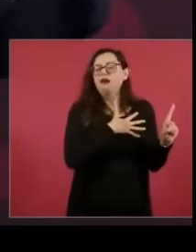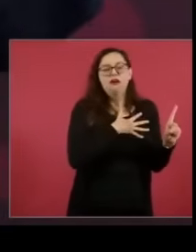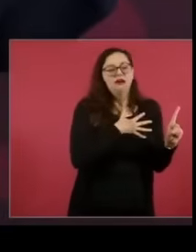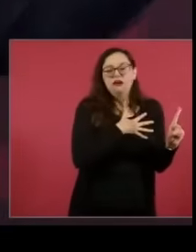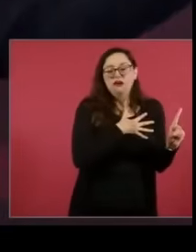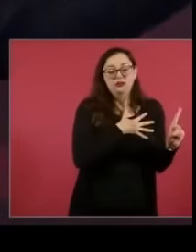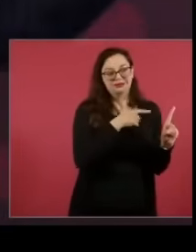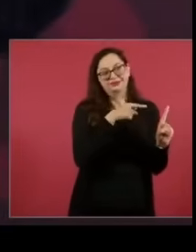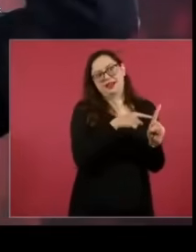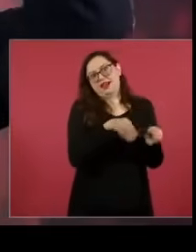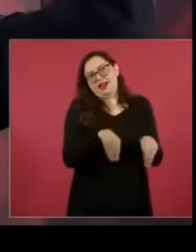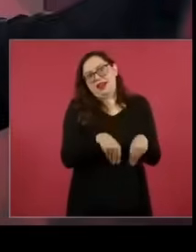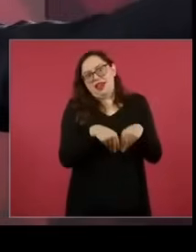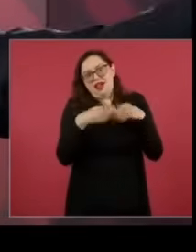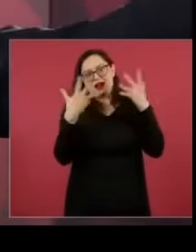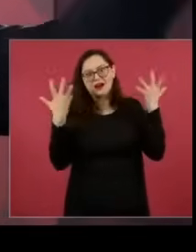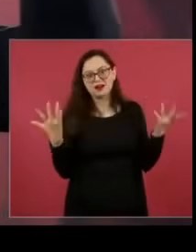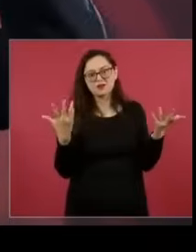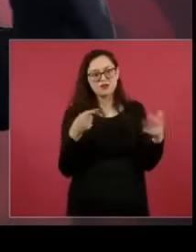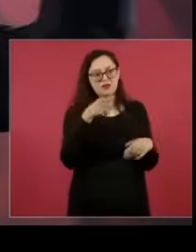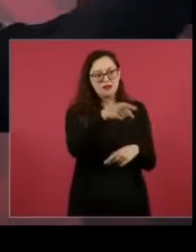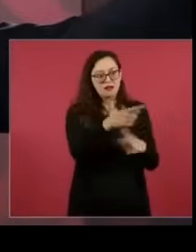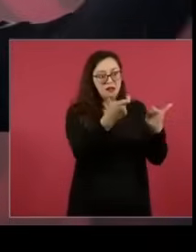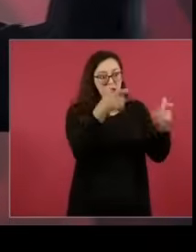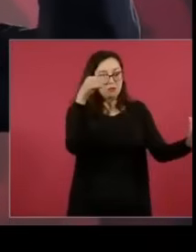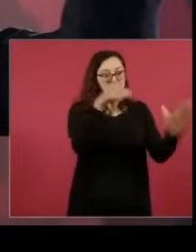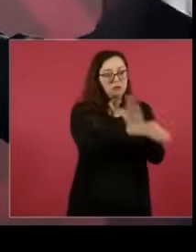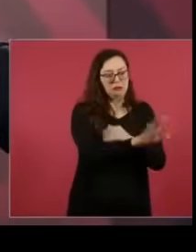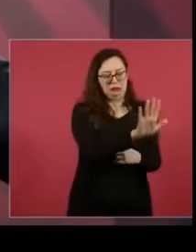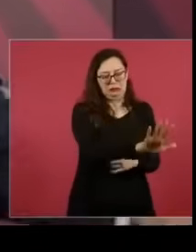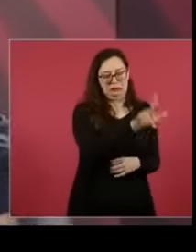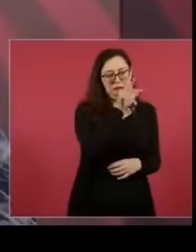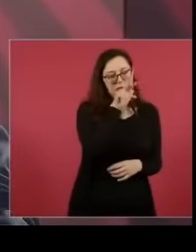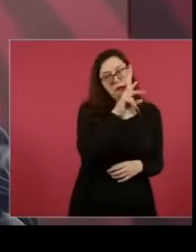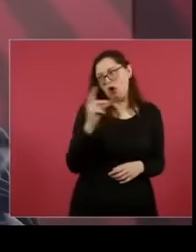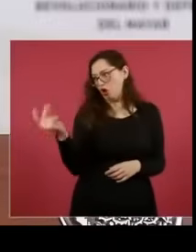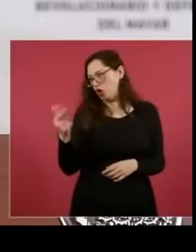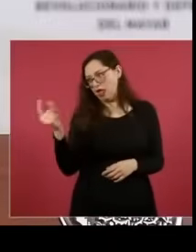los rescató con la crisis económica, financiera,